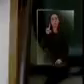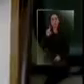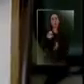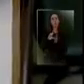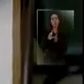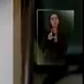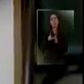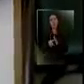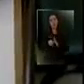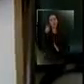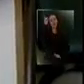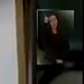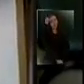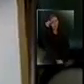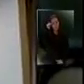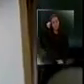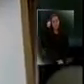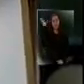del Alzheimer.